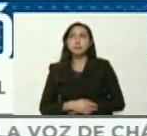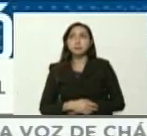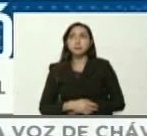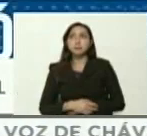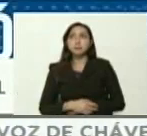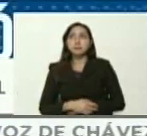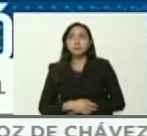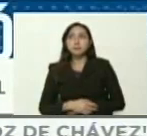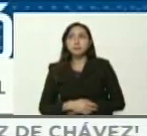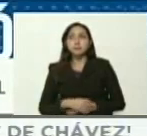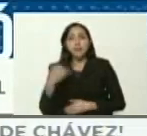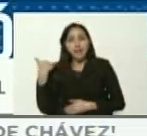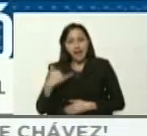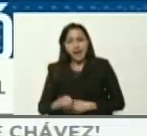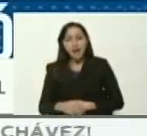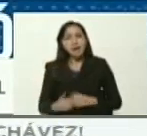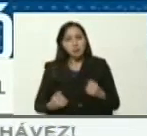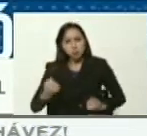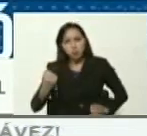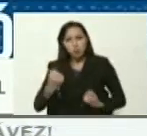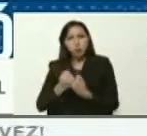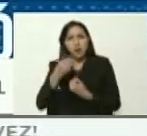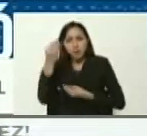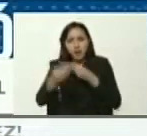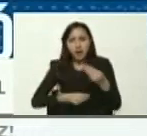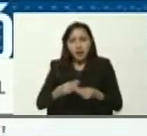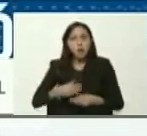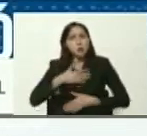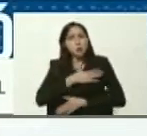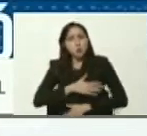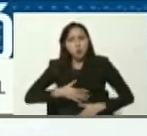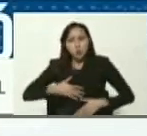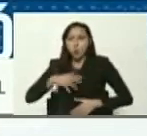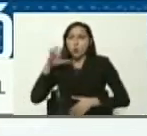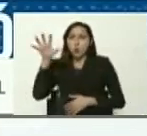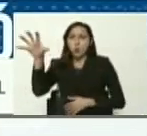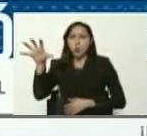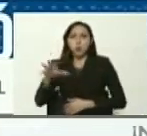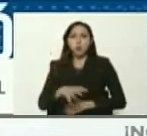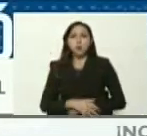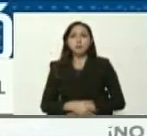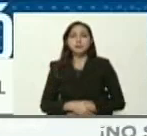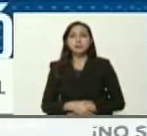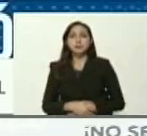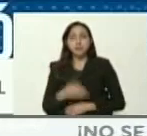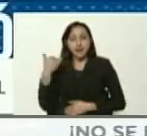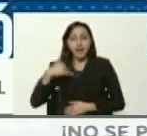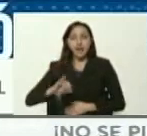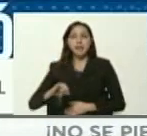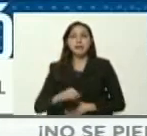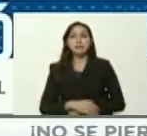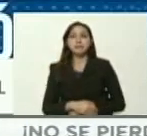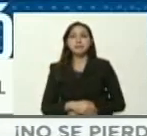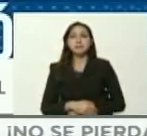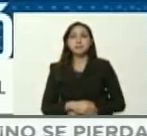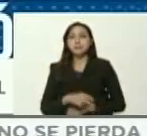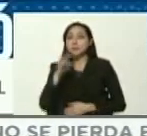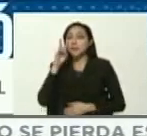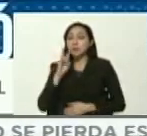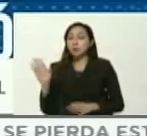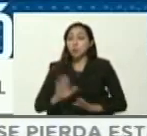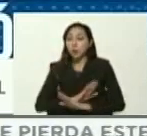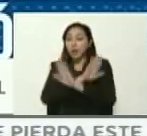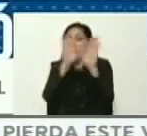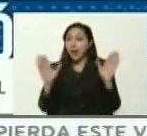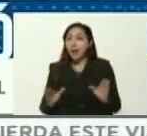Ya existen los cimientos y las bases fuertes del estado de bienestar. Ya existe la visión clara